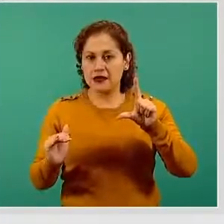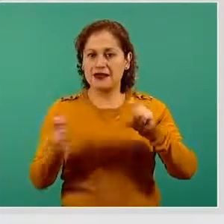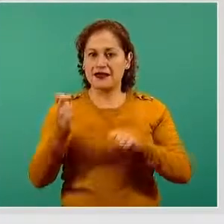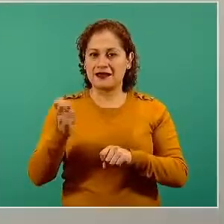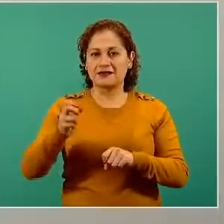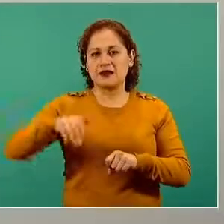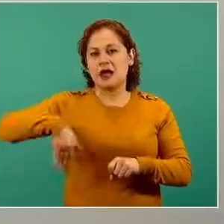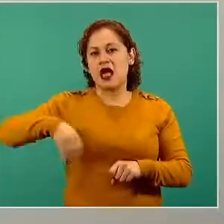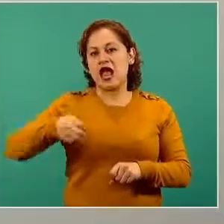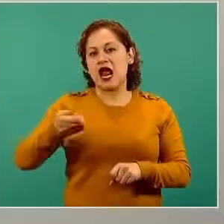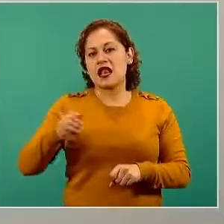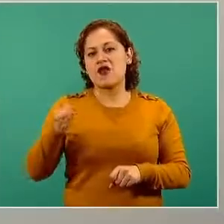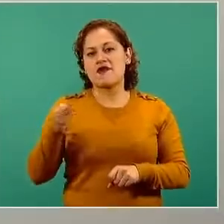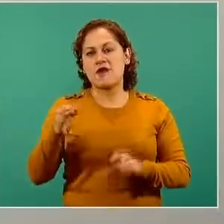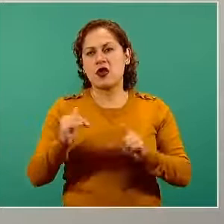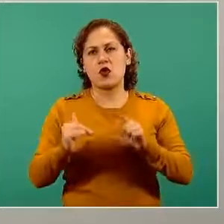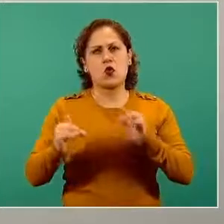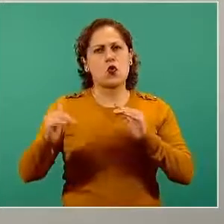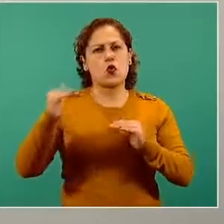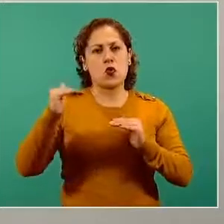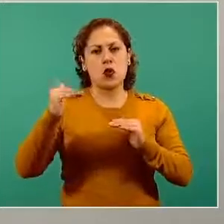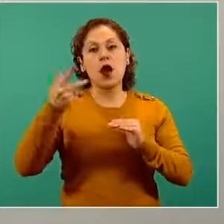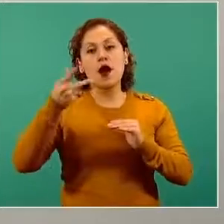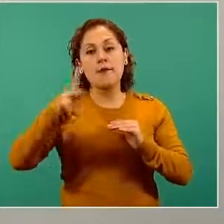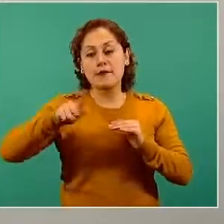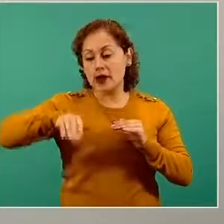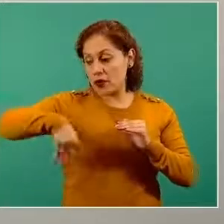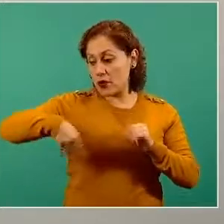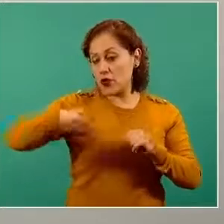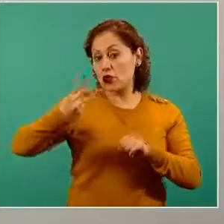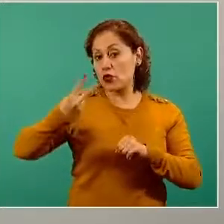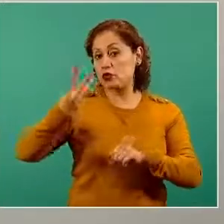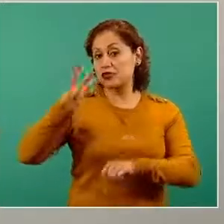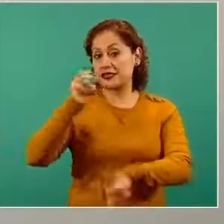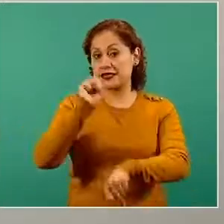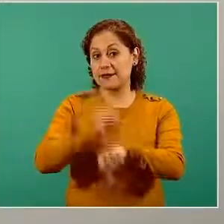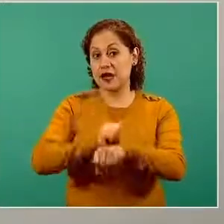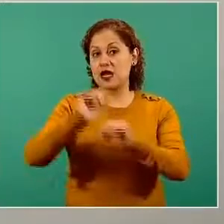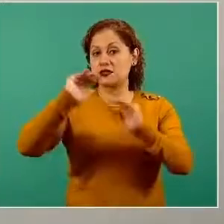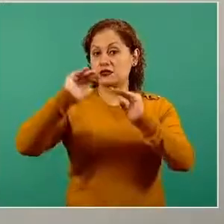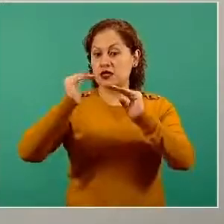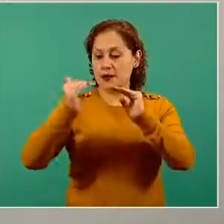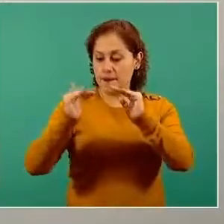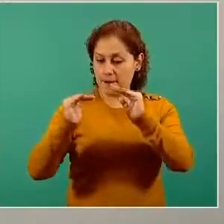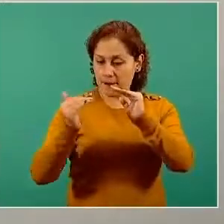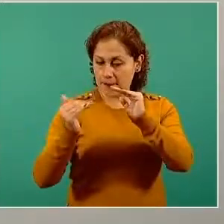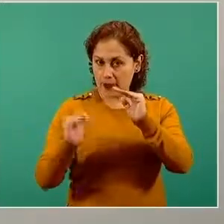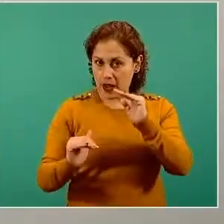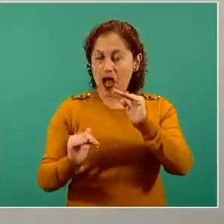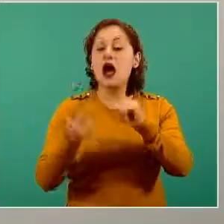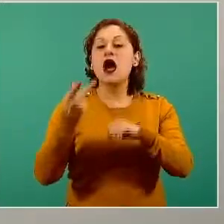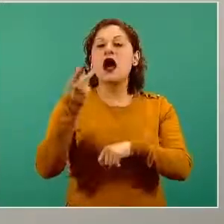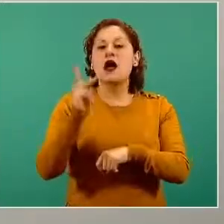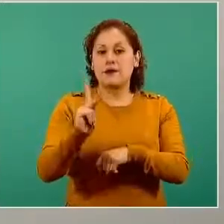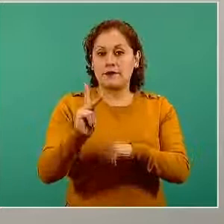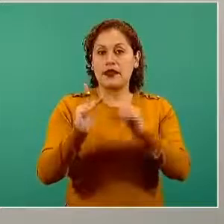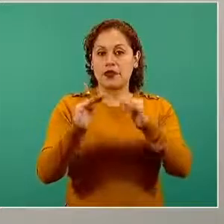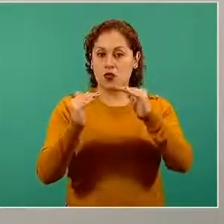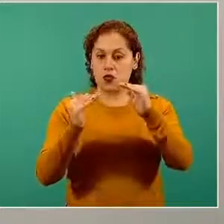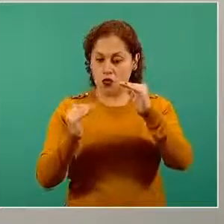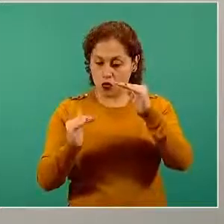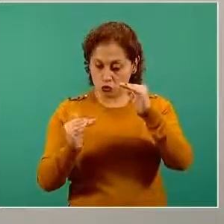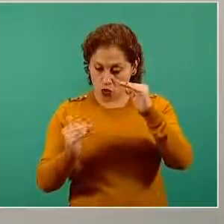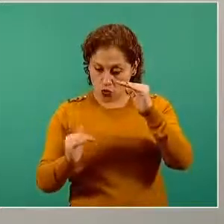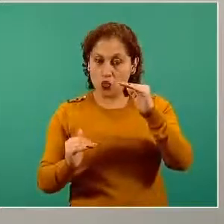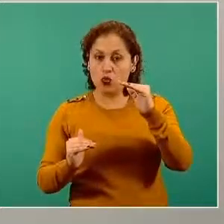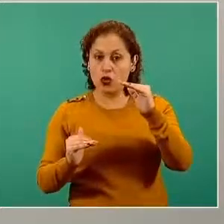febrero. Ya las últimas 2-3 semanas ha habido una desaceleración, aunque sí hemos visto que todavía mantiene una tendencia descendente.